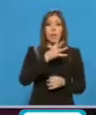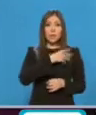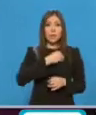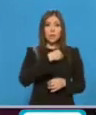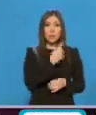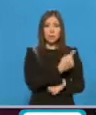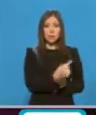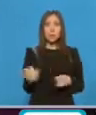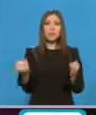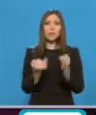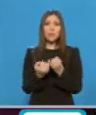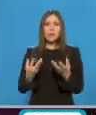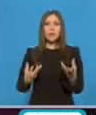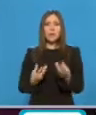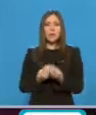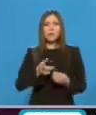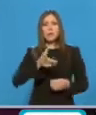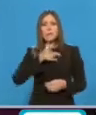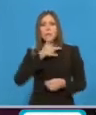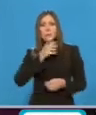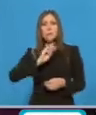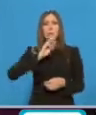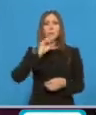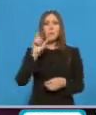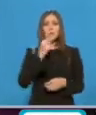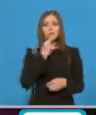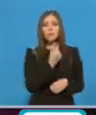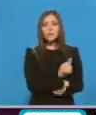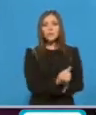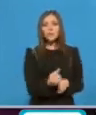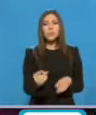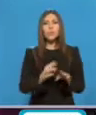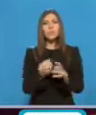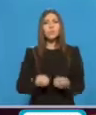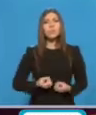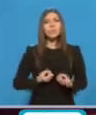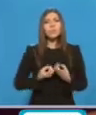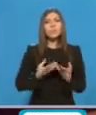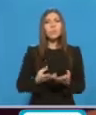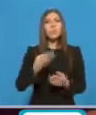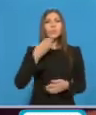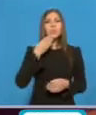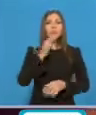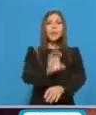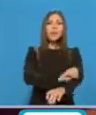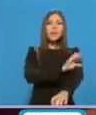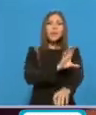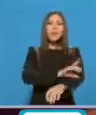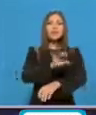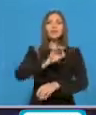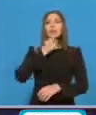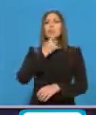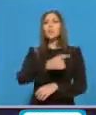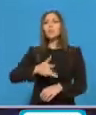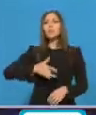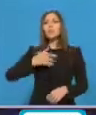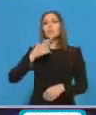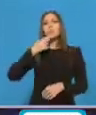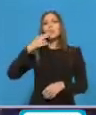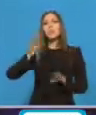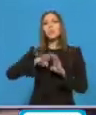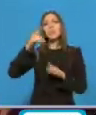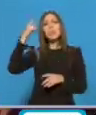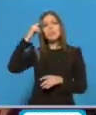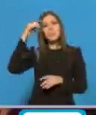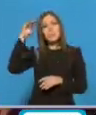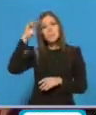esto lo hagan con sus papás, que desde pequeños vayan transmitiendo esa buena vibración, que usen su mente, sus manos,